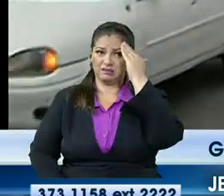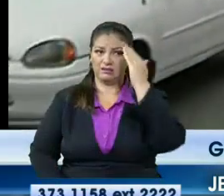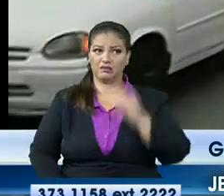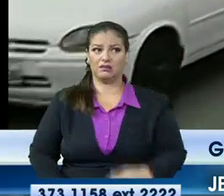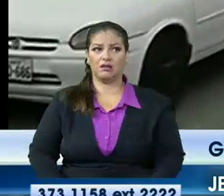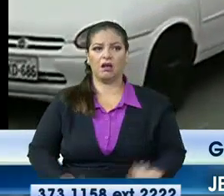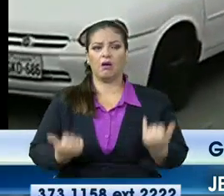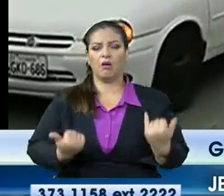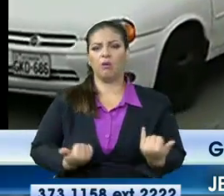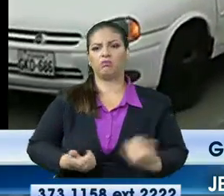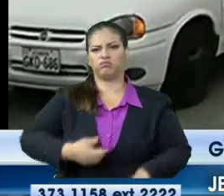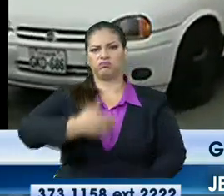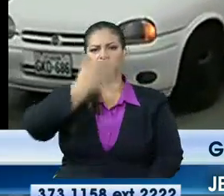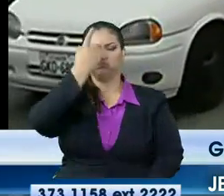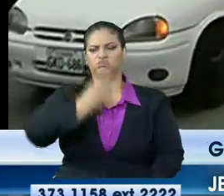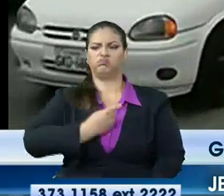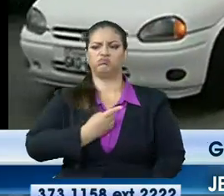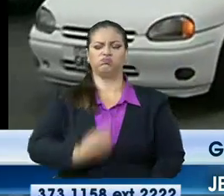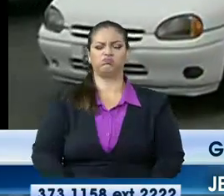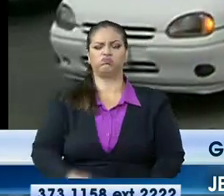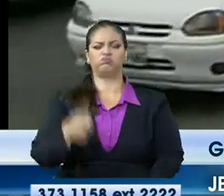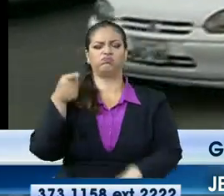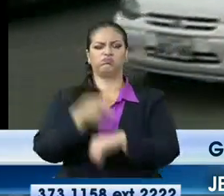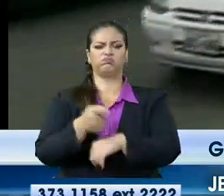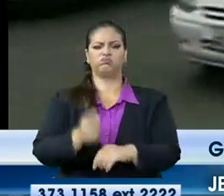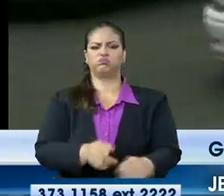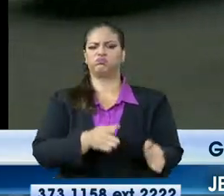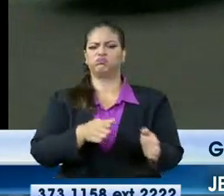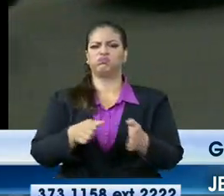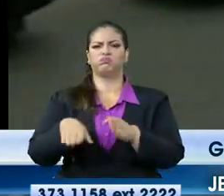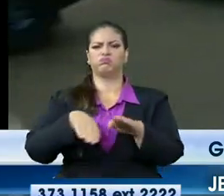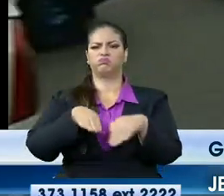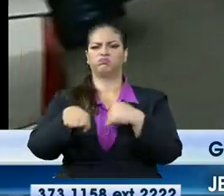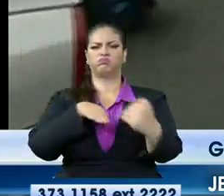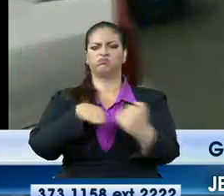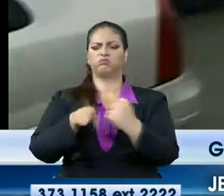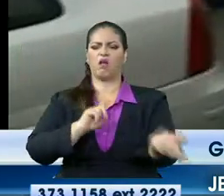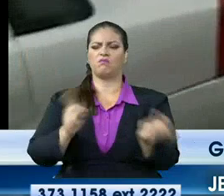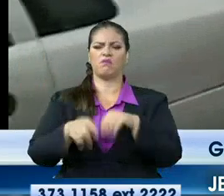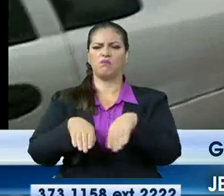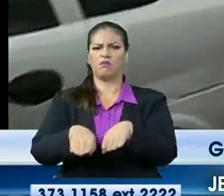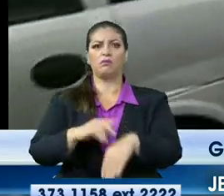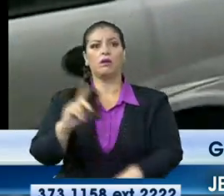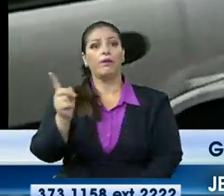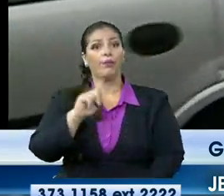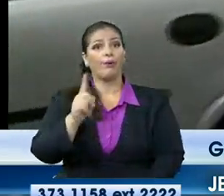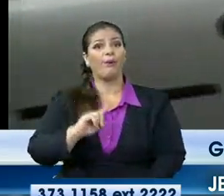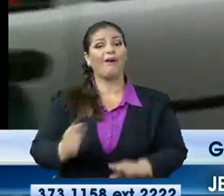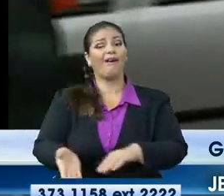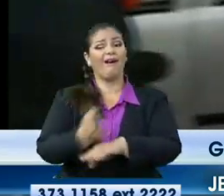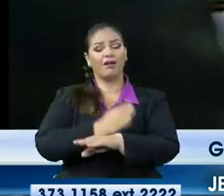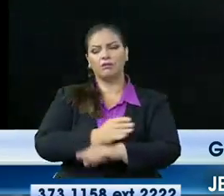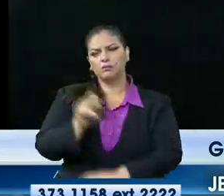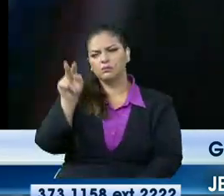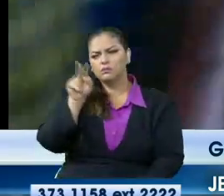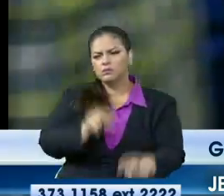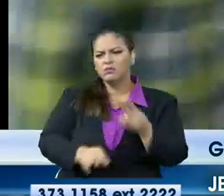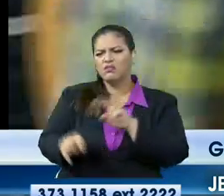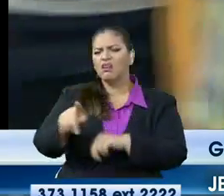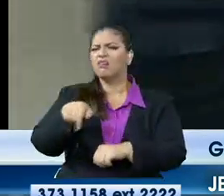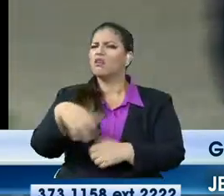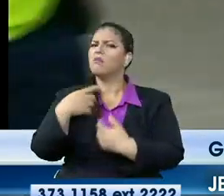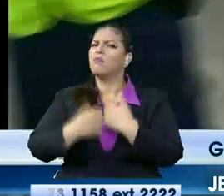viendo solamente beneficiar a una parte, sino al sector, lo que es la movilidad vial. Y eso es lo que se ha hecho. Lo que hemos mejorado